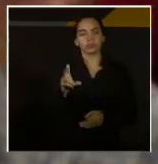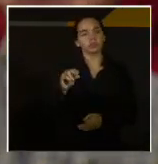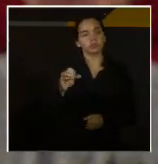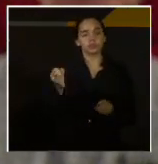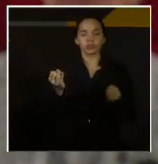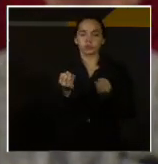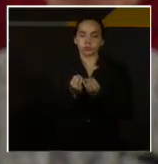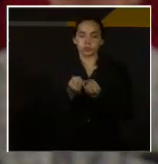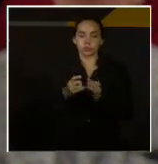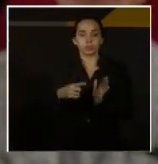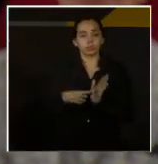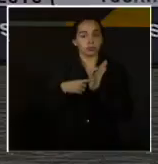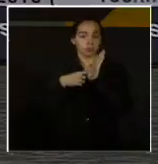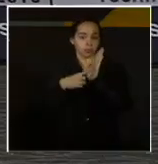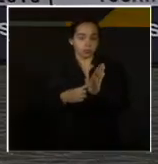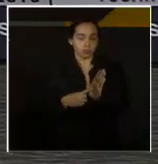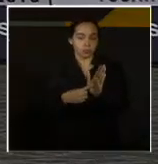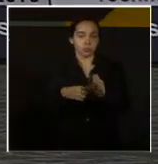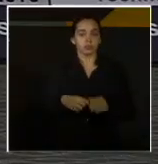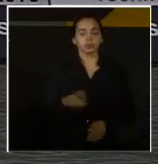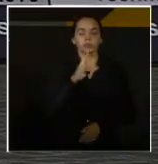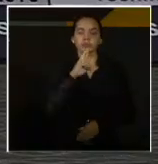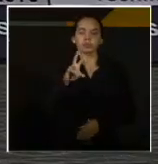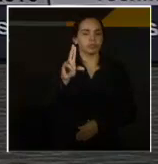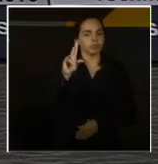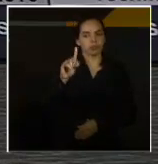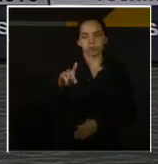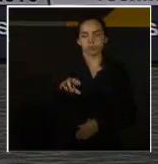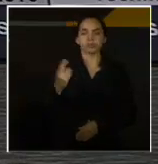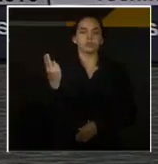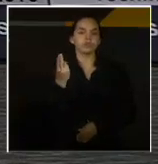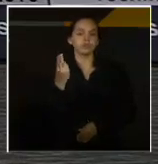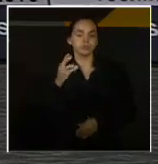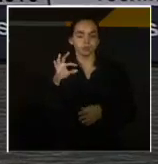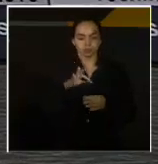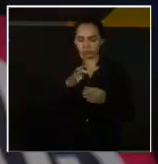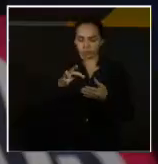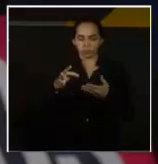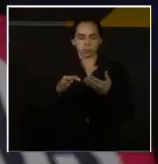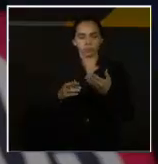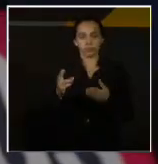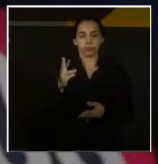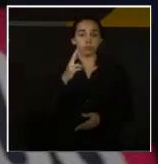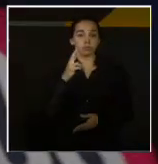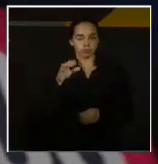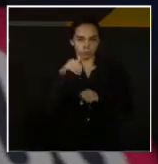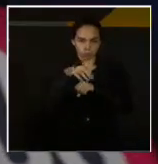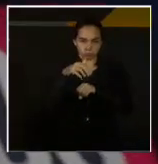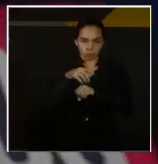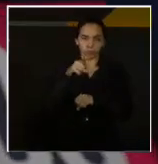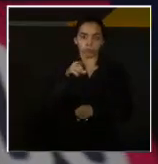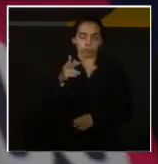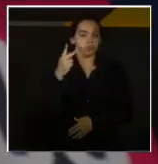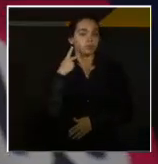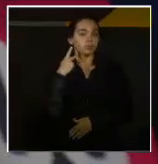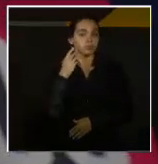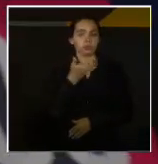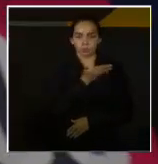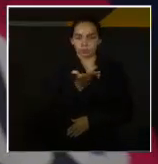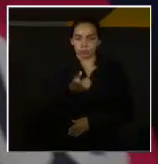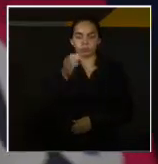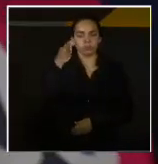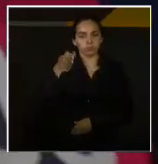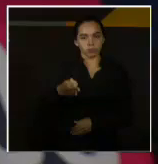solamente basta con mostrar resultados en donde cuadren los números, sino si la política pública